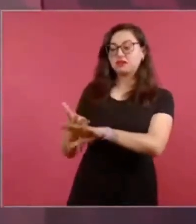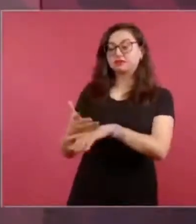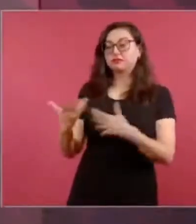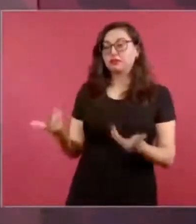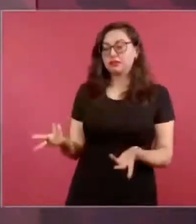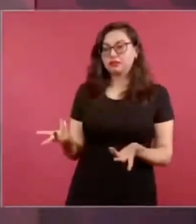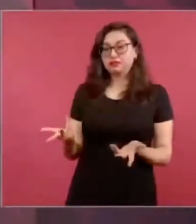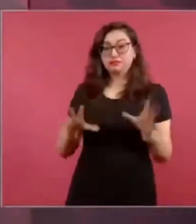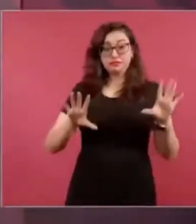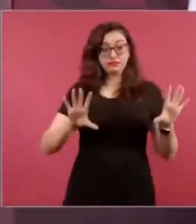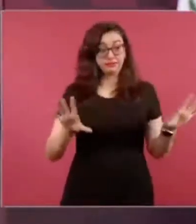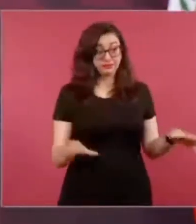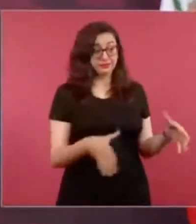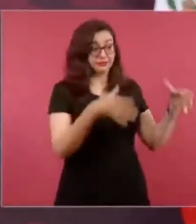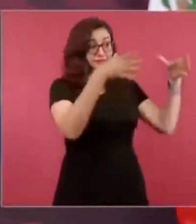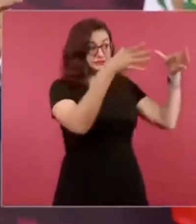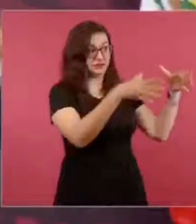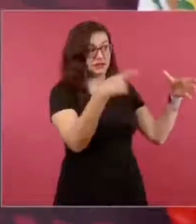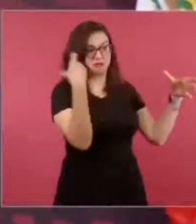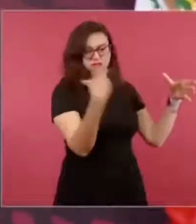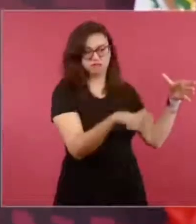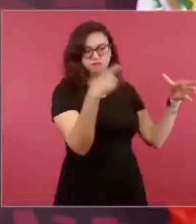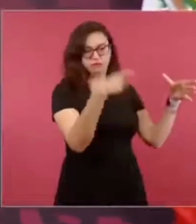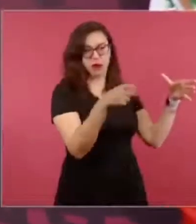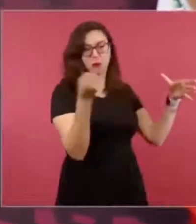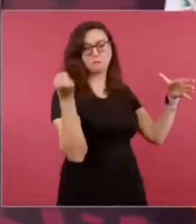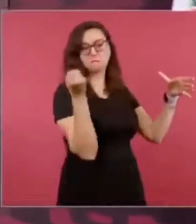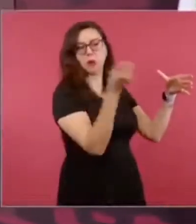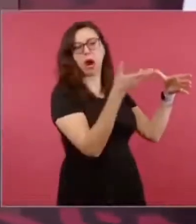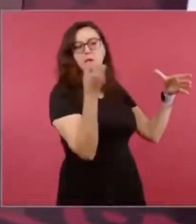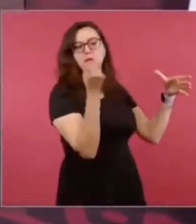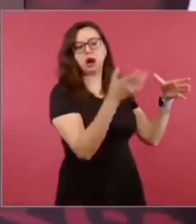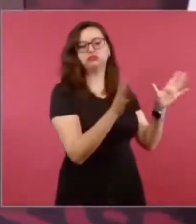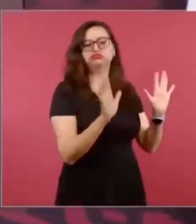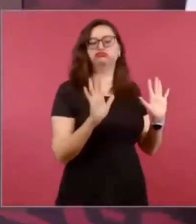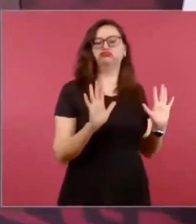Y lo poco que le dedicaban a los pobres